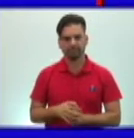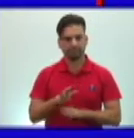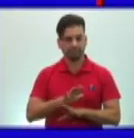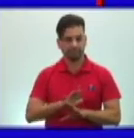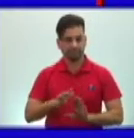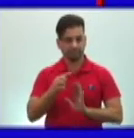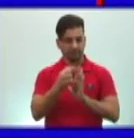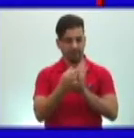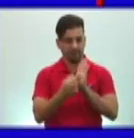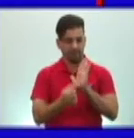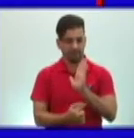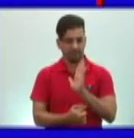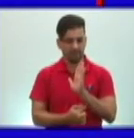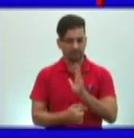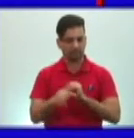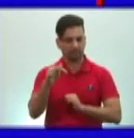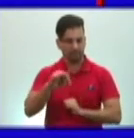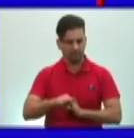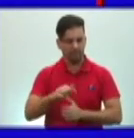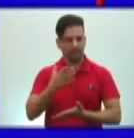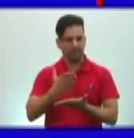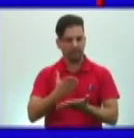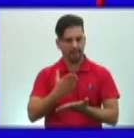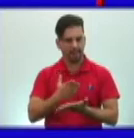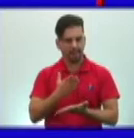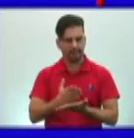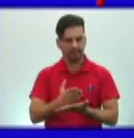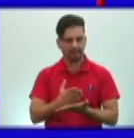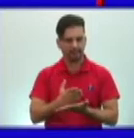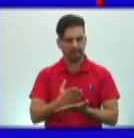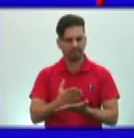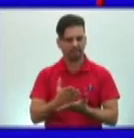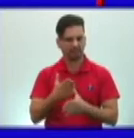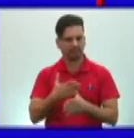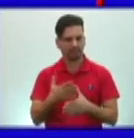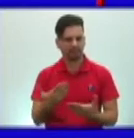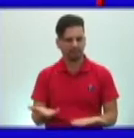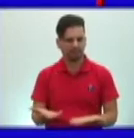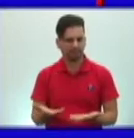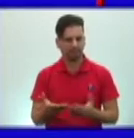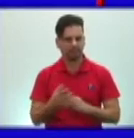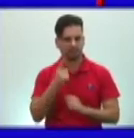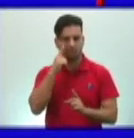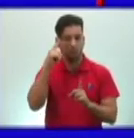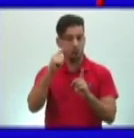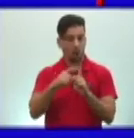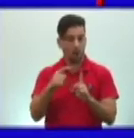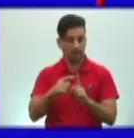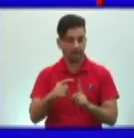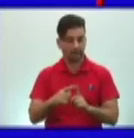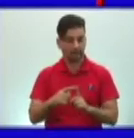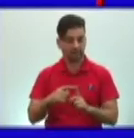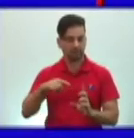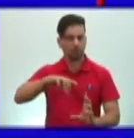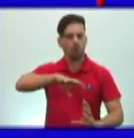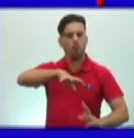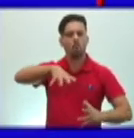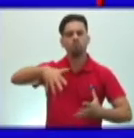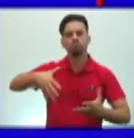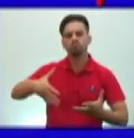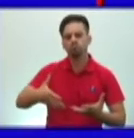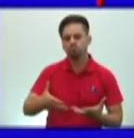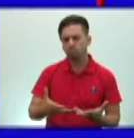elementos, podemos dar paso a nuestra clase que está relacionada en su objeto central con el mundo como expresión de